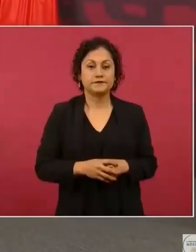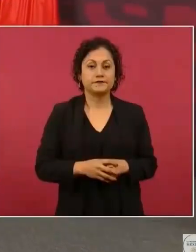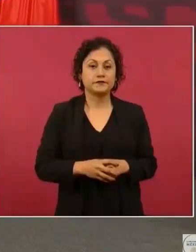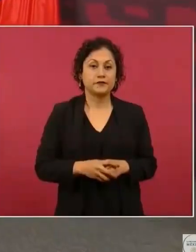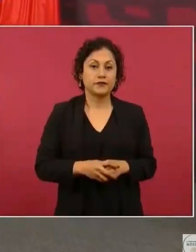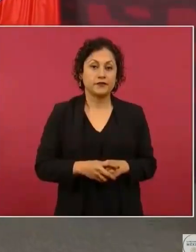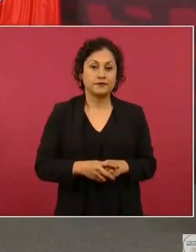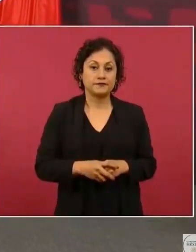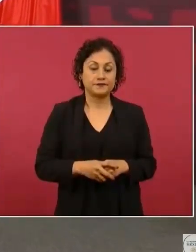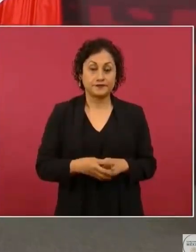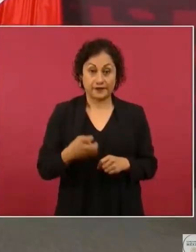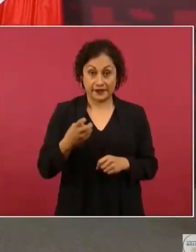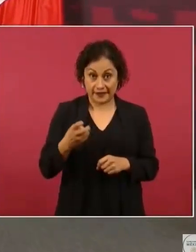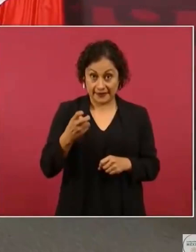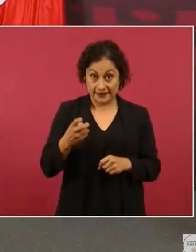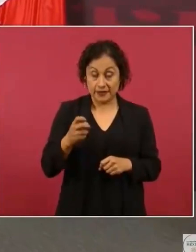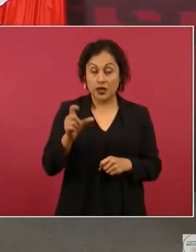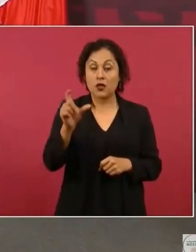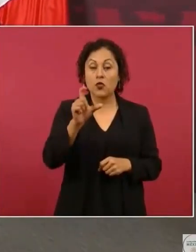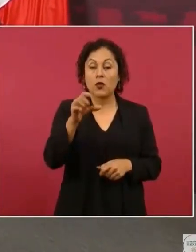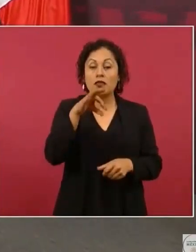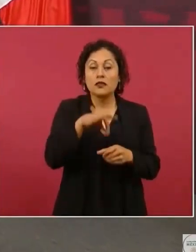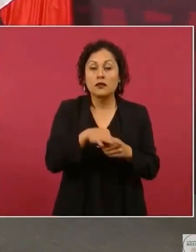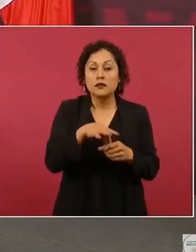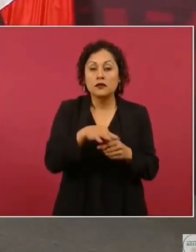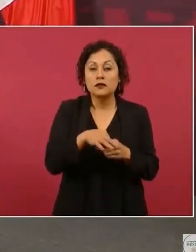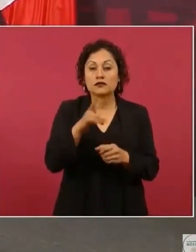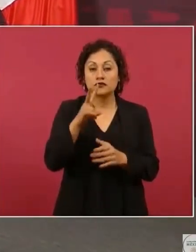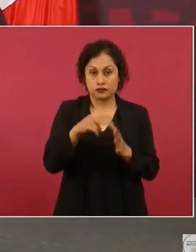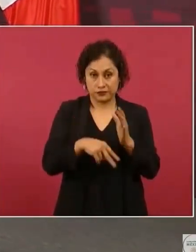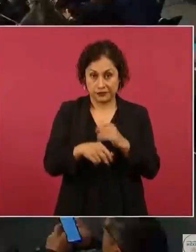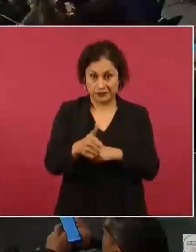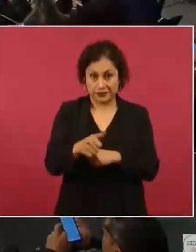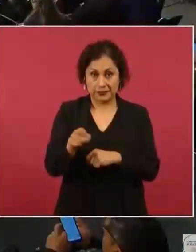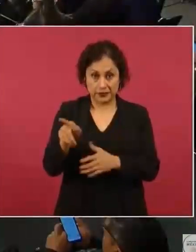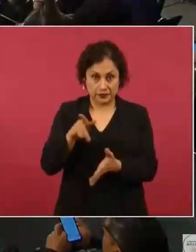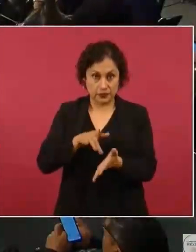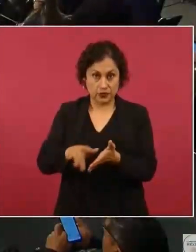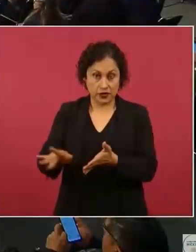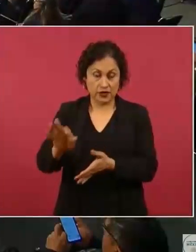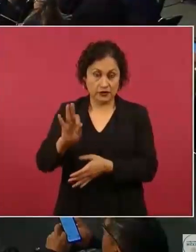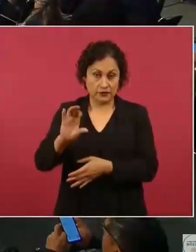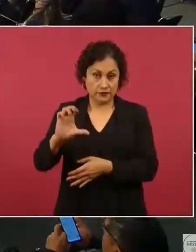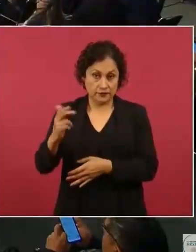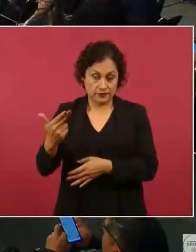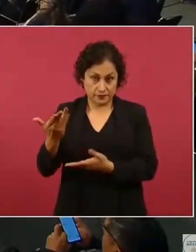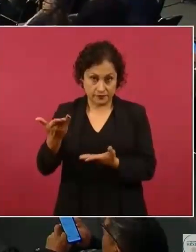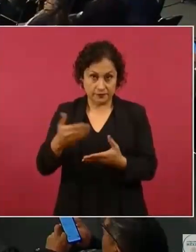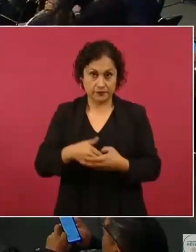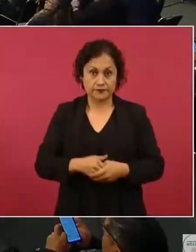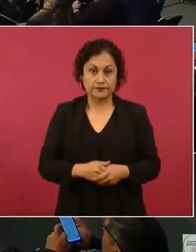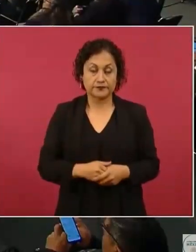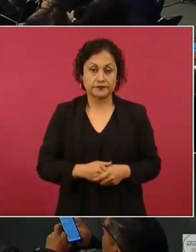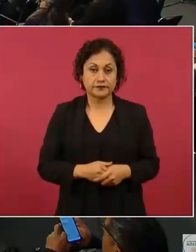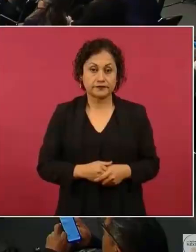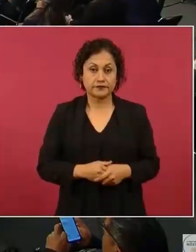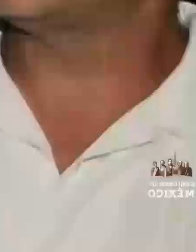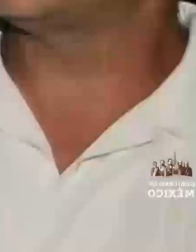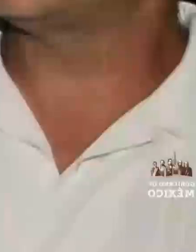La señora Lester apoyando a Calderón. Adelante. Muy buena